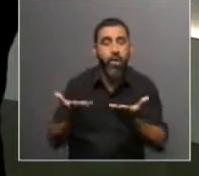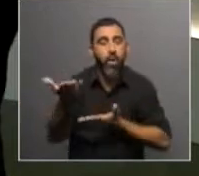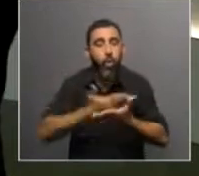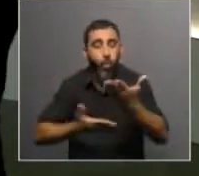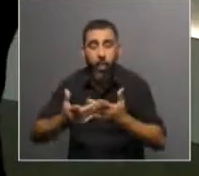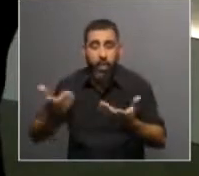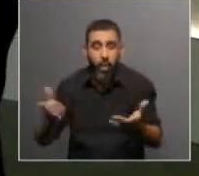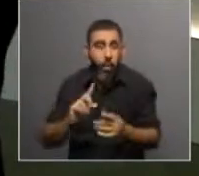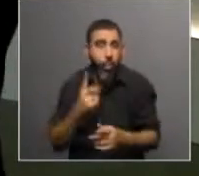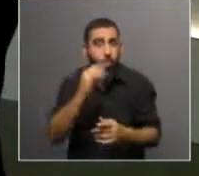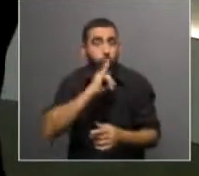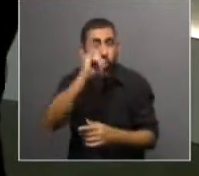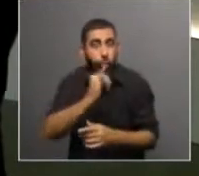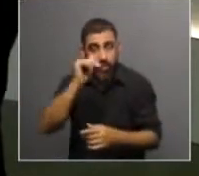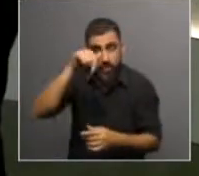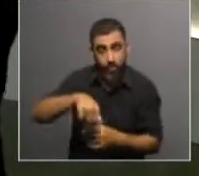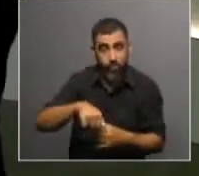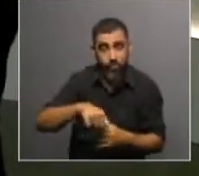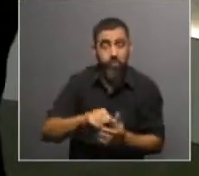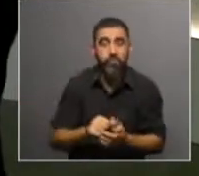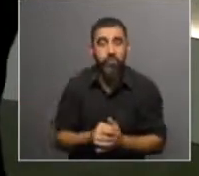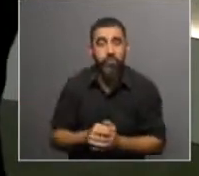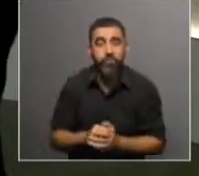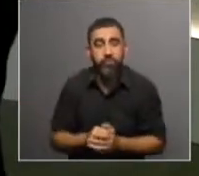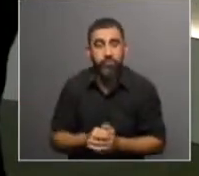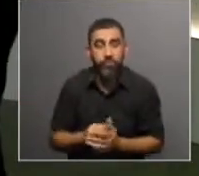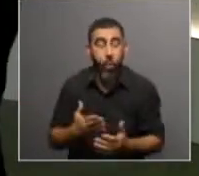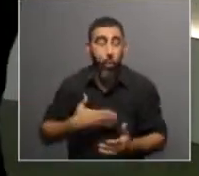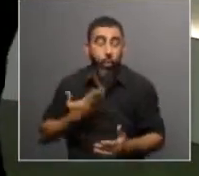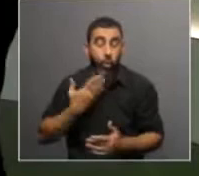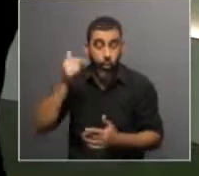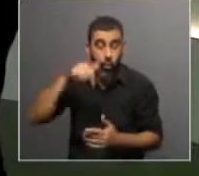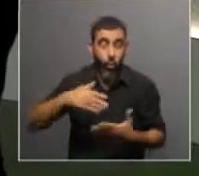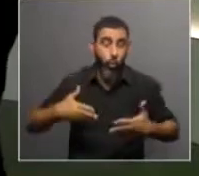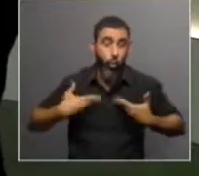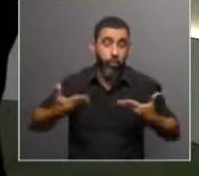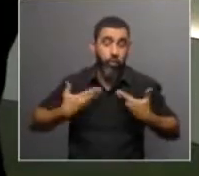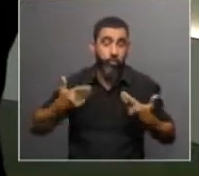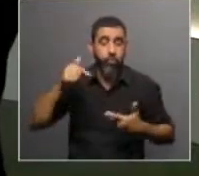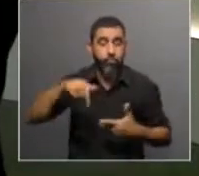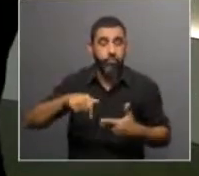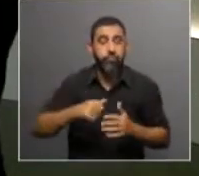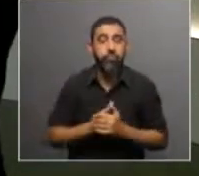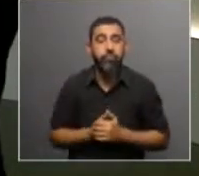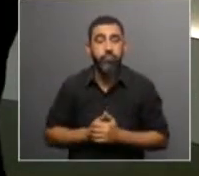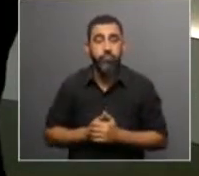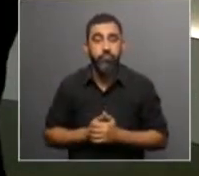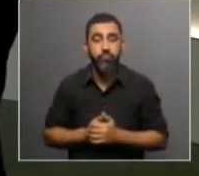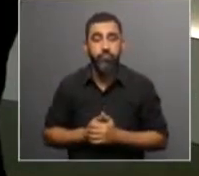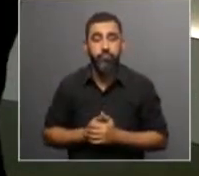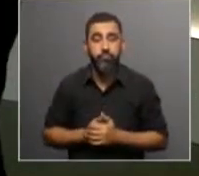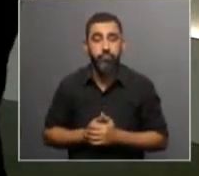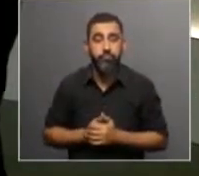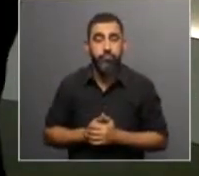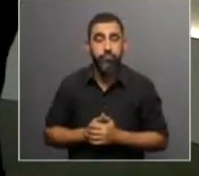una primicia nomás que el día de hoy, porque estamos muy contentos en UTEC de que el día de hoy pudimos... dentro de lo que